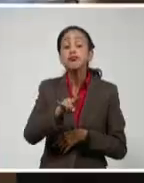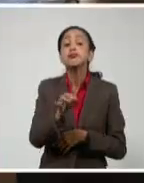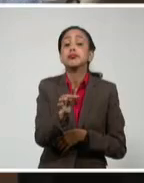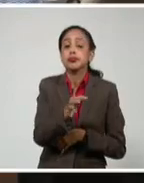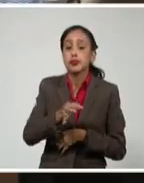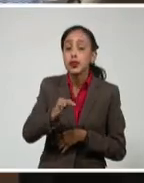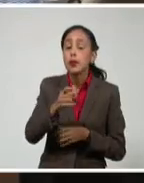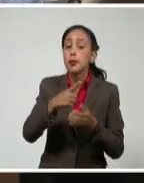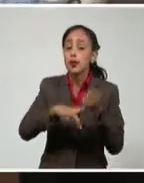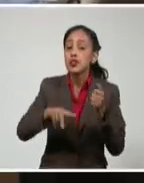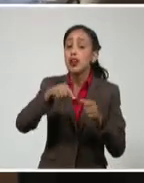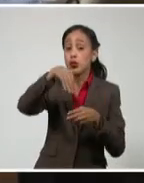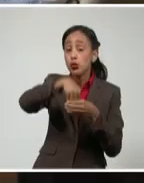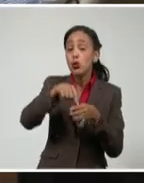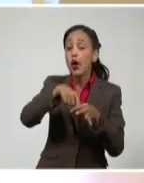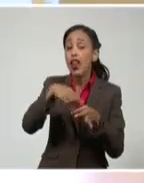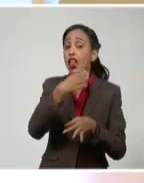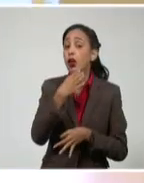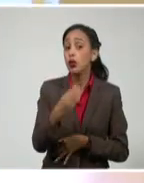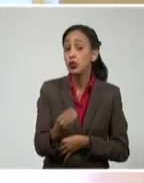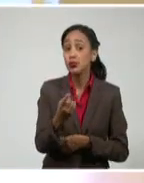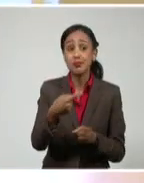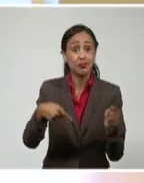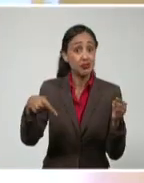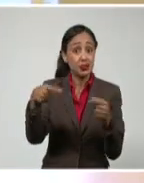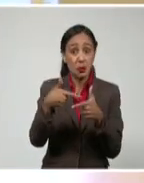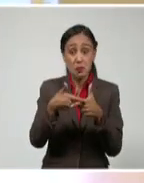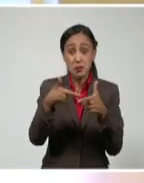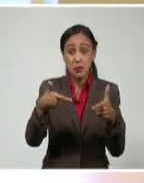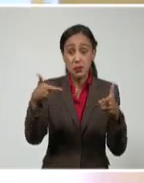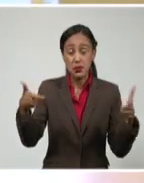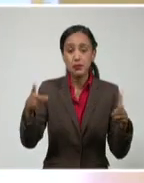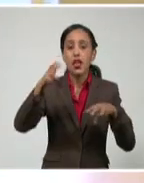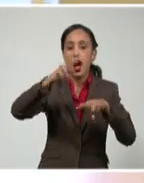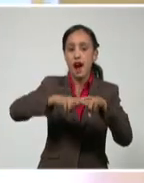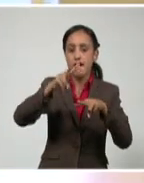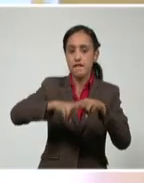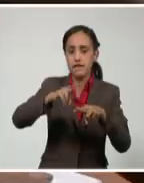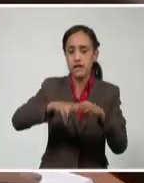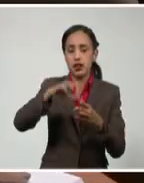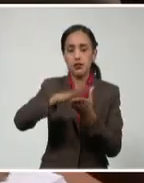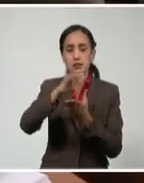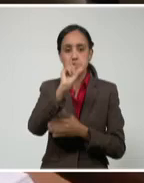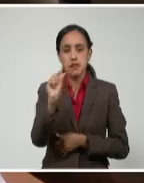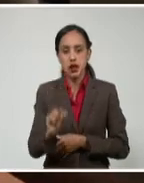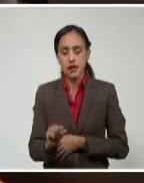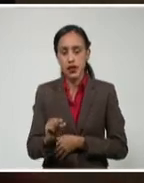Juventud, concentrándose hoy la mayor dispersión del virus en La Habana, Mayabeque y